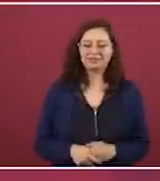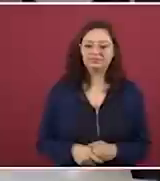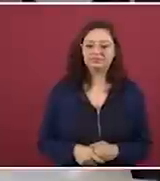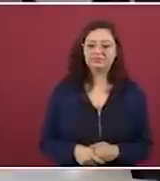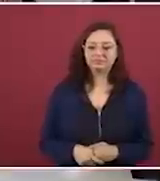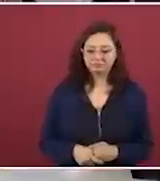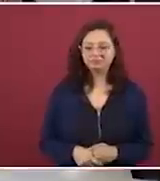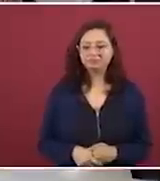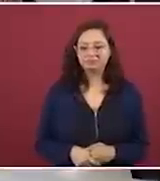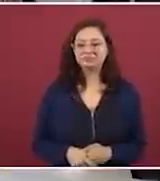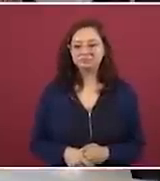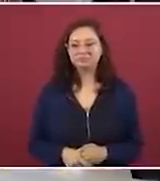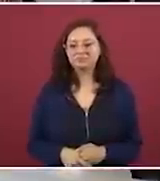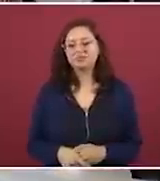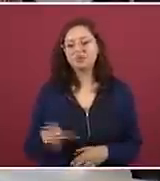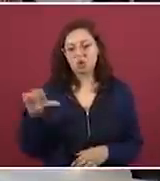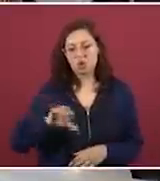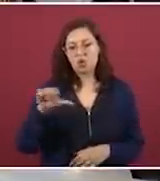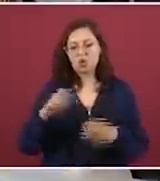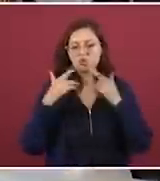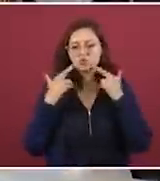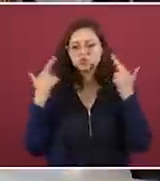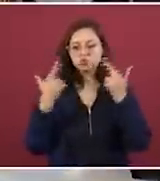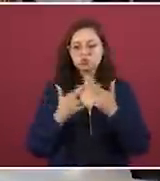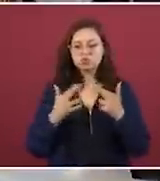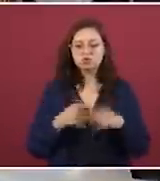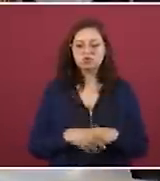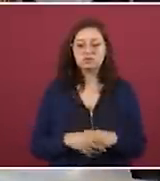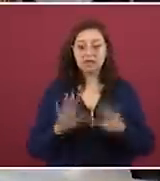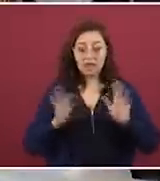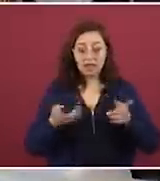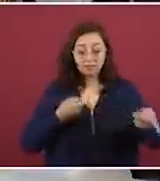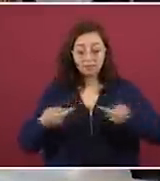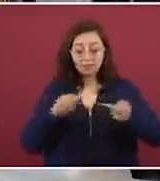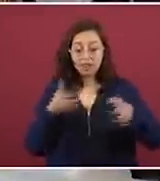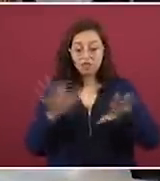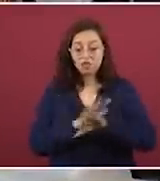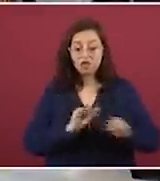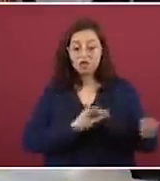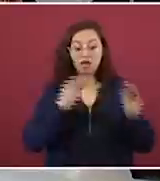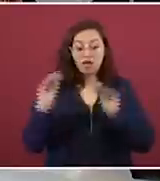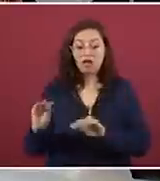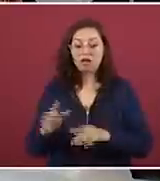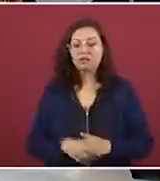Sí, tenemos reuniones importantes, seguro. ¿Preparando la mudanza? Sí.